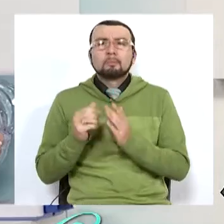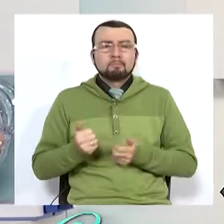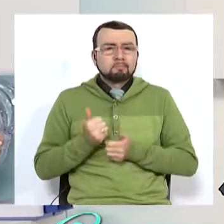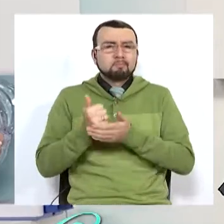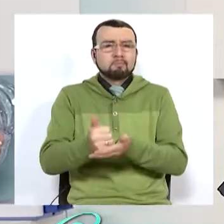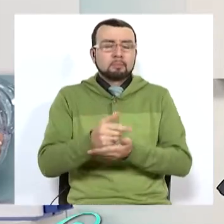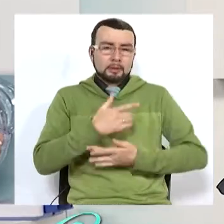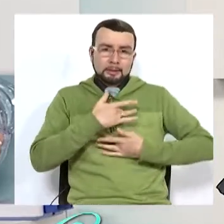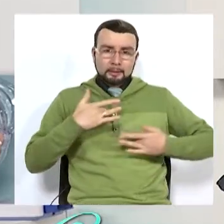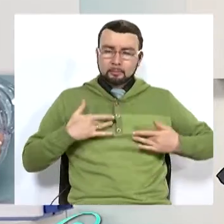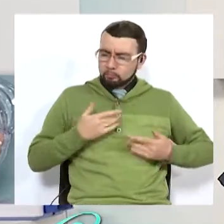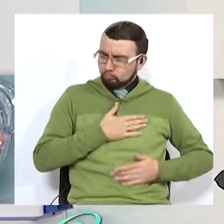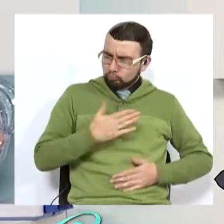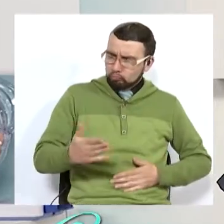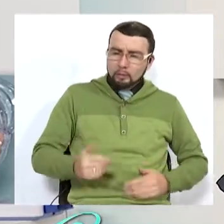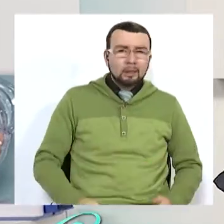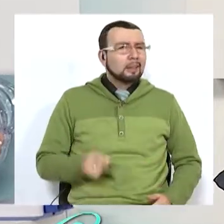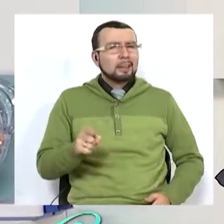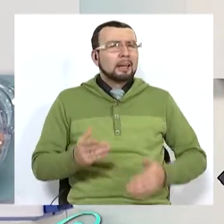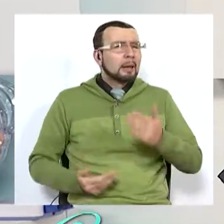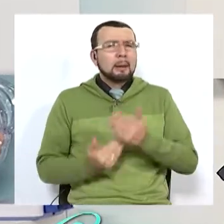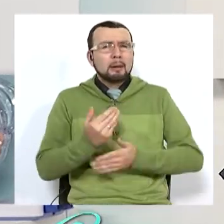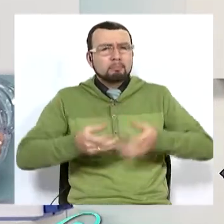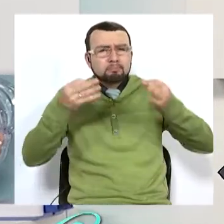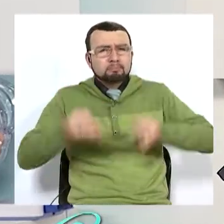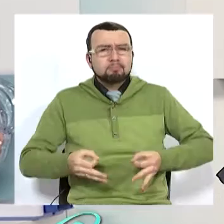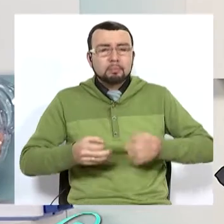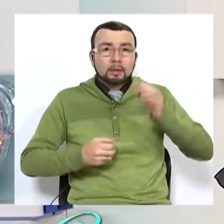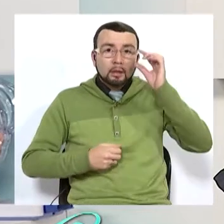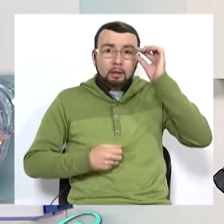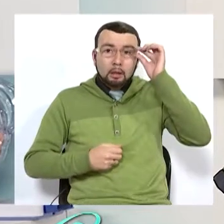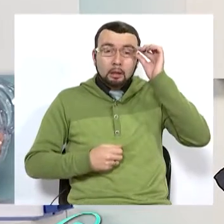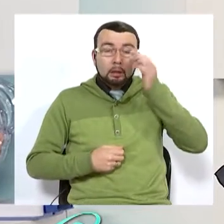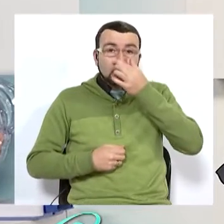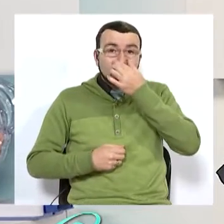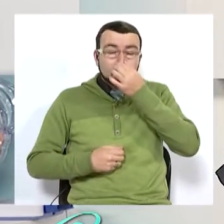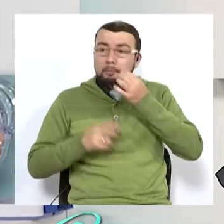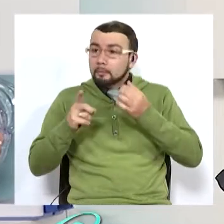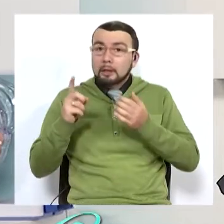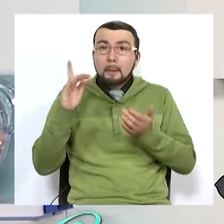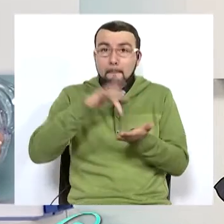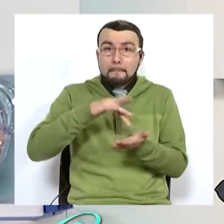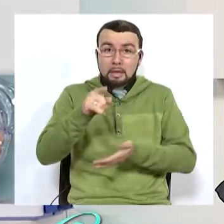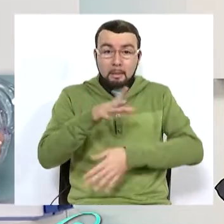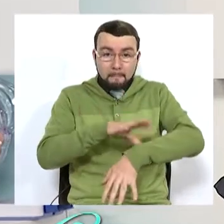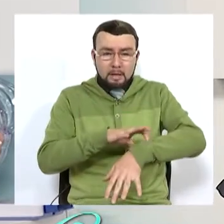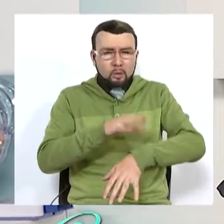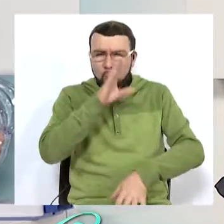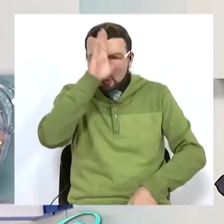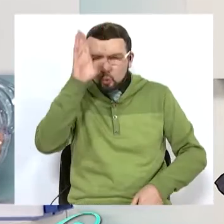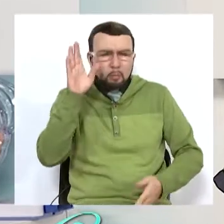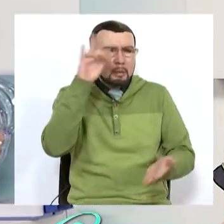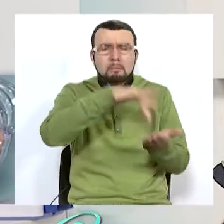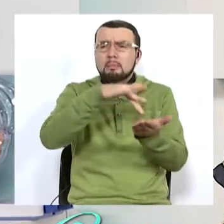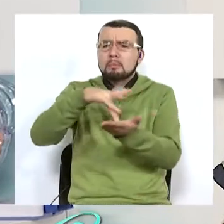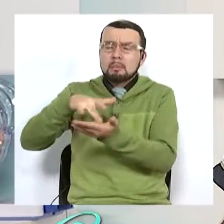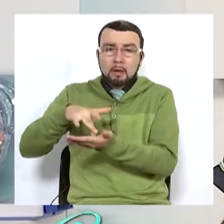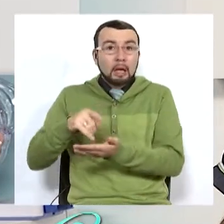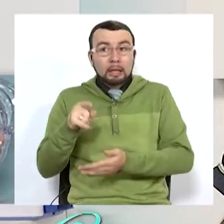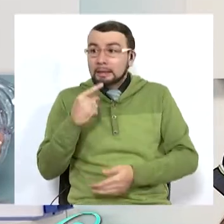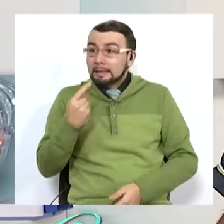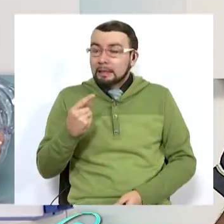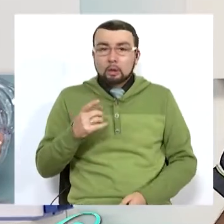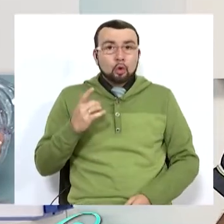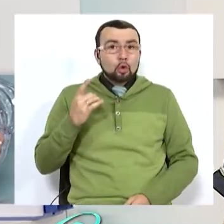salud. Empecemos entonces ratificando que hay una consulta médica muy común, que el dolor es la